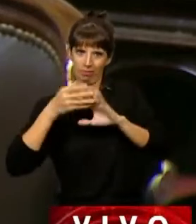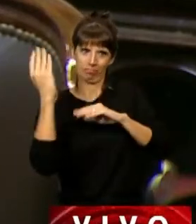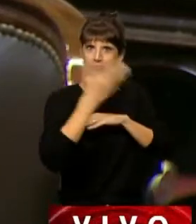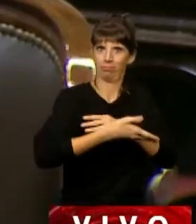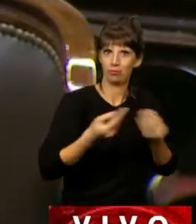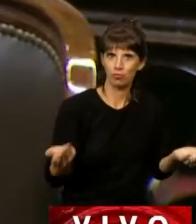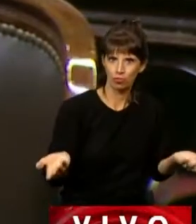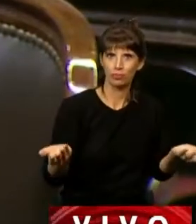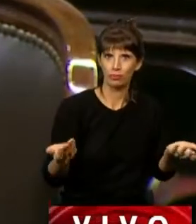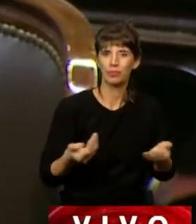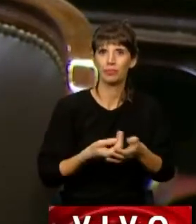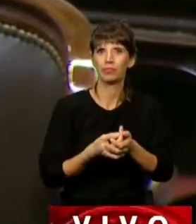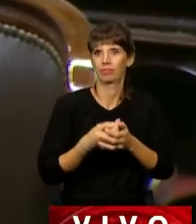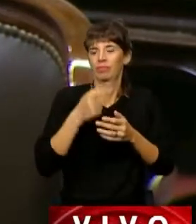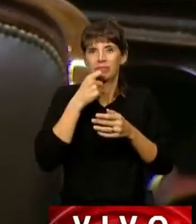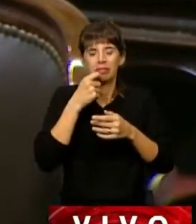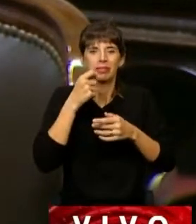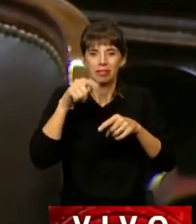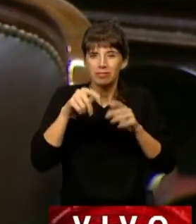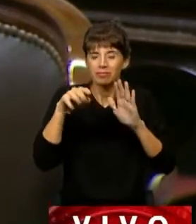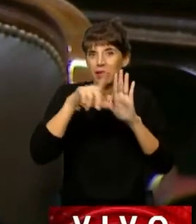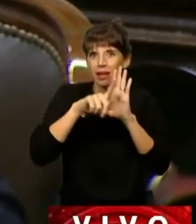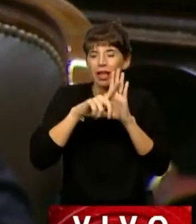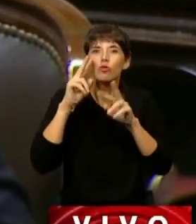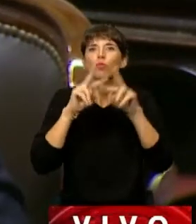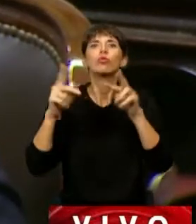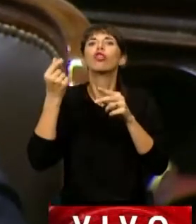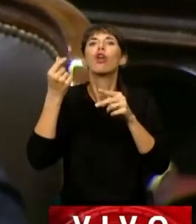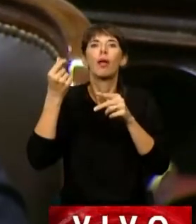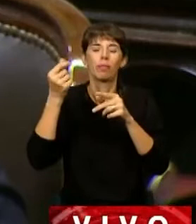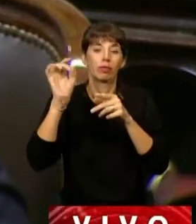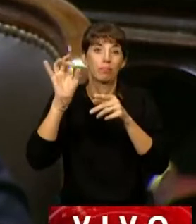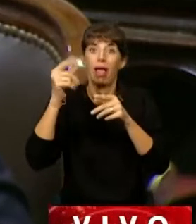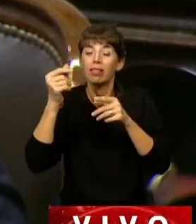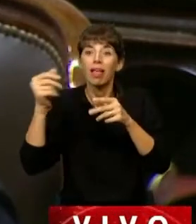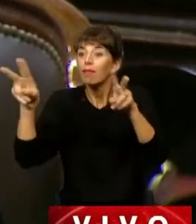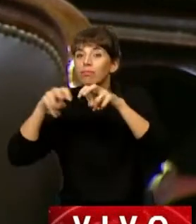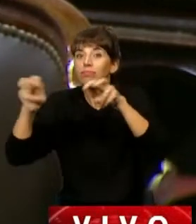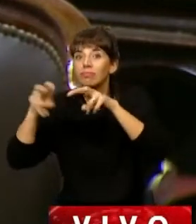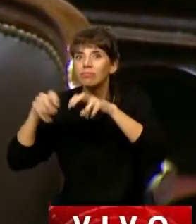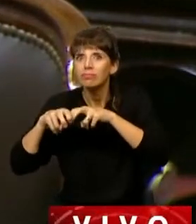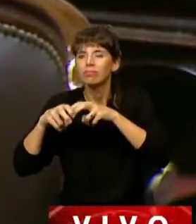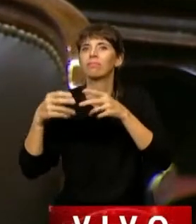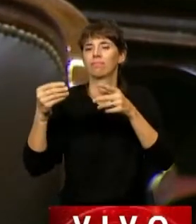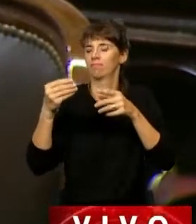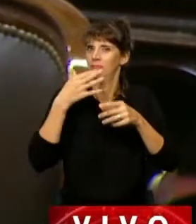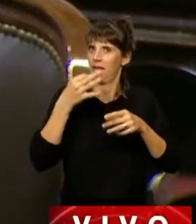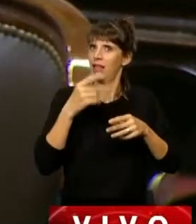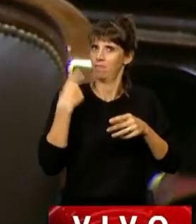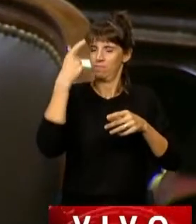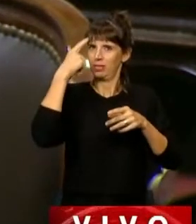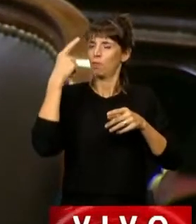mirada netamente comercial y económica y no en lo que muchos entendemos que es un